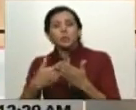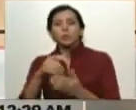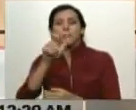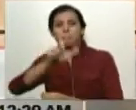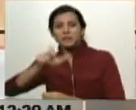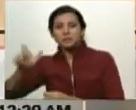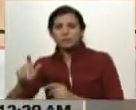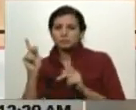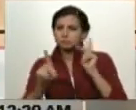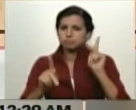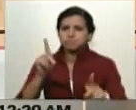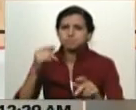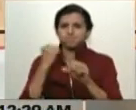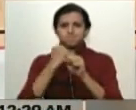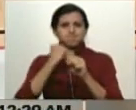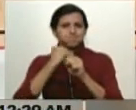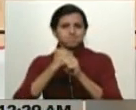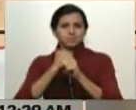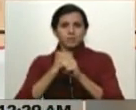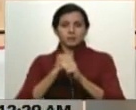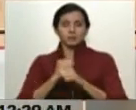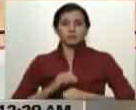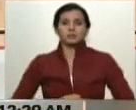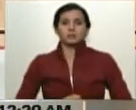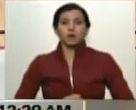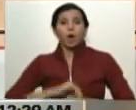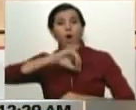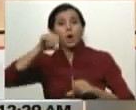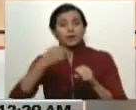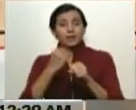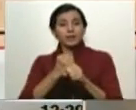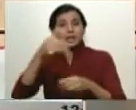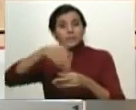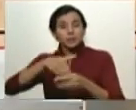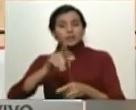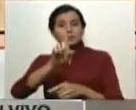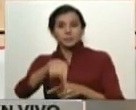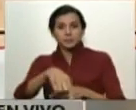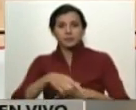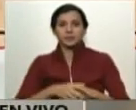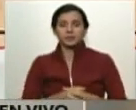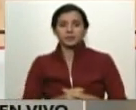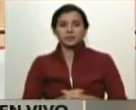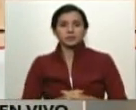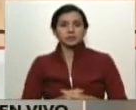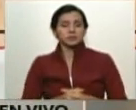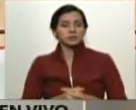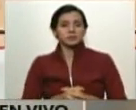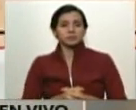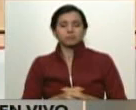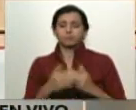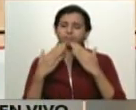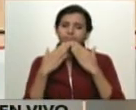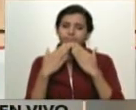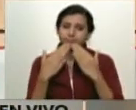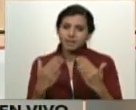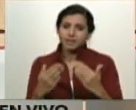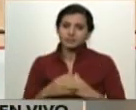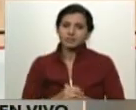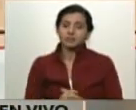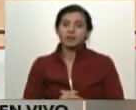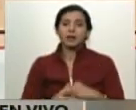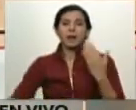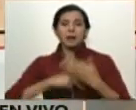que trabajaron en la jornada electoral y, por supuesto, nuestro más profundo agradecimiento al